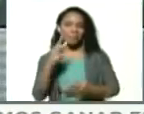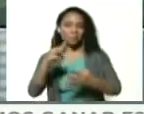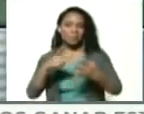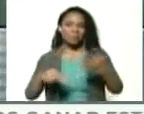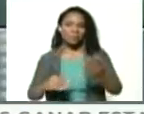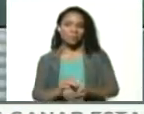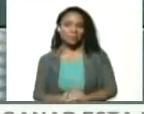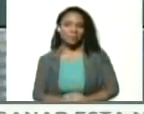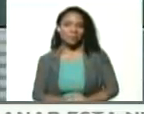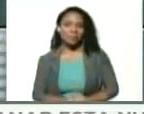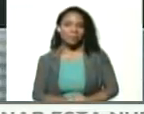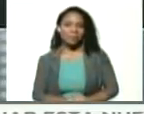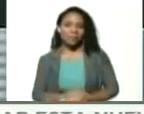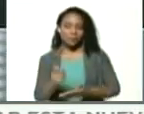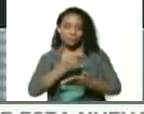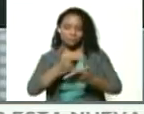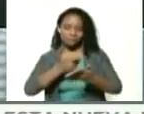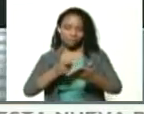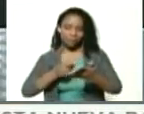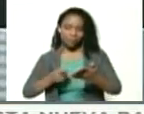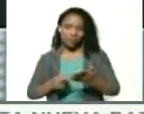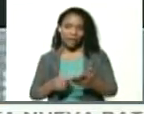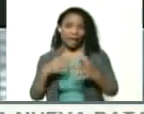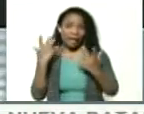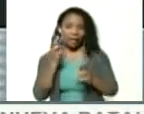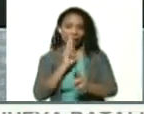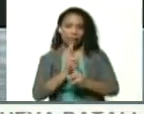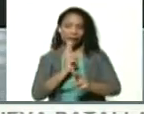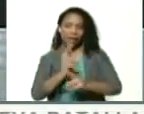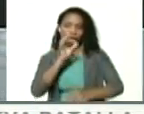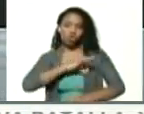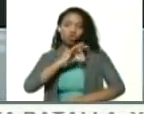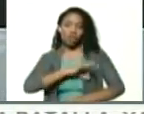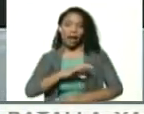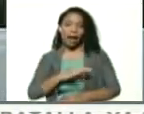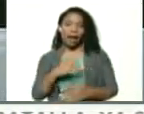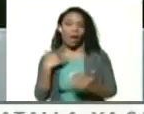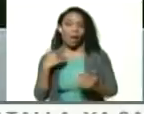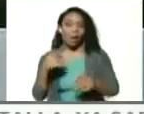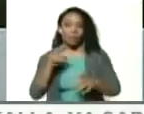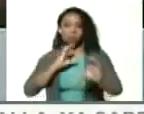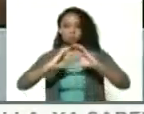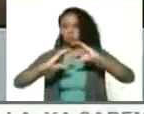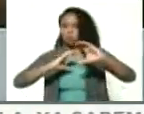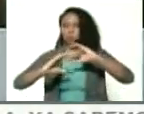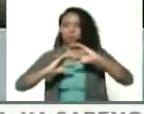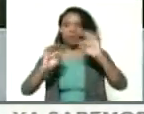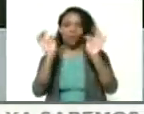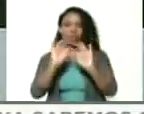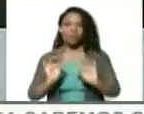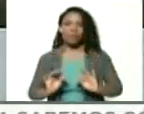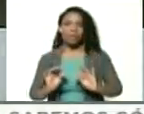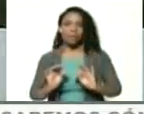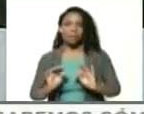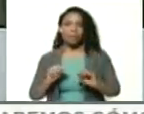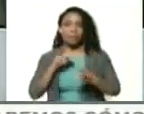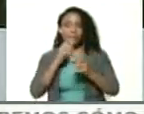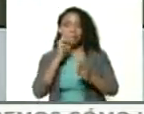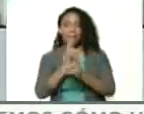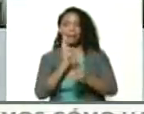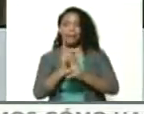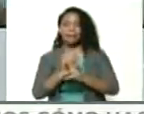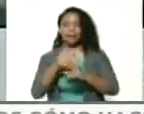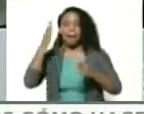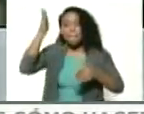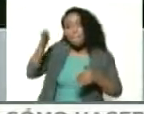materiales por escrito, en las redes, en los medios, medios, redes y